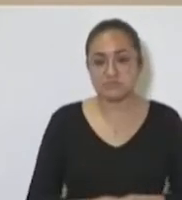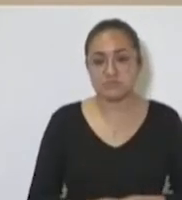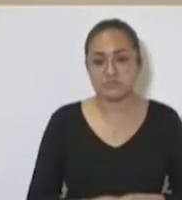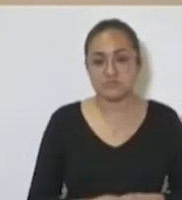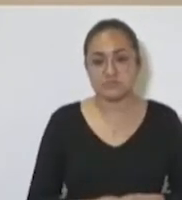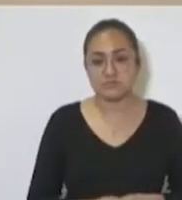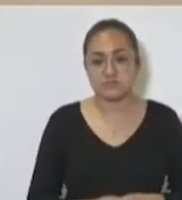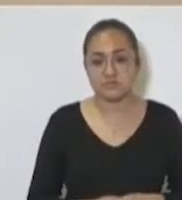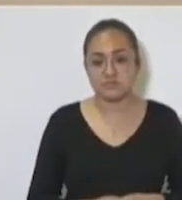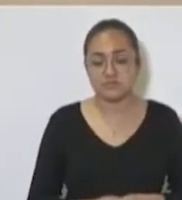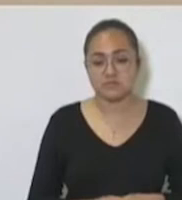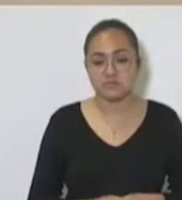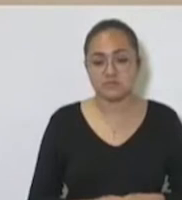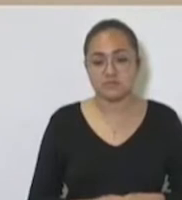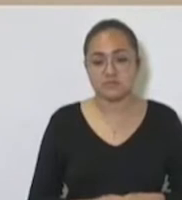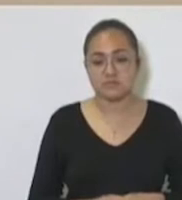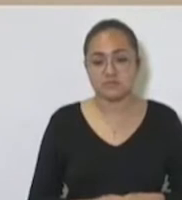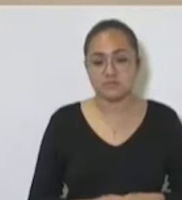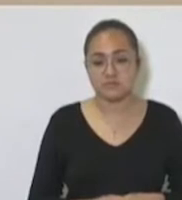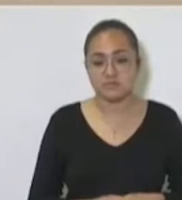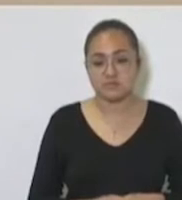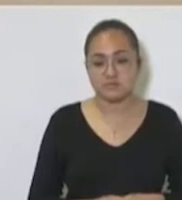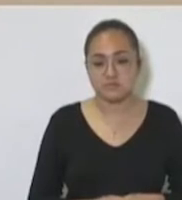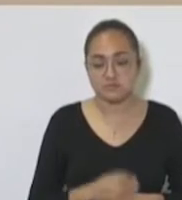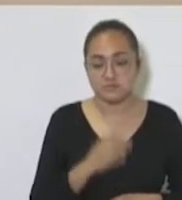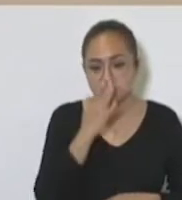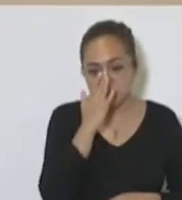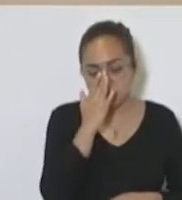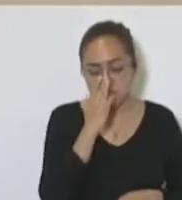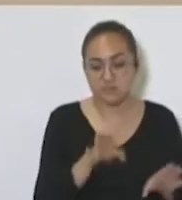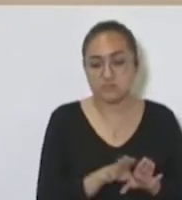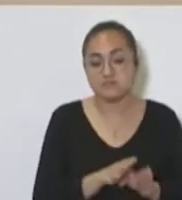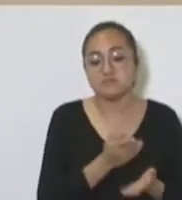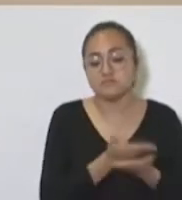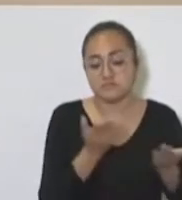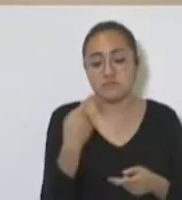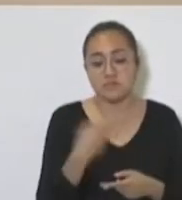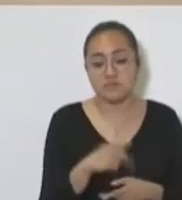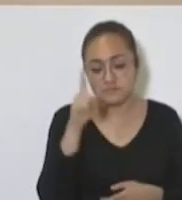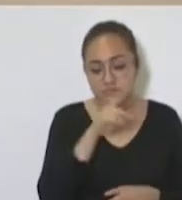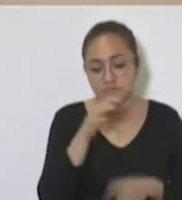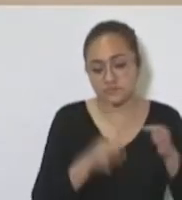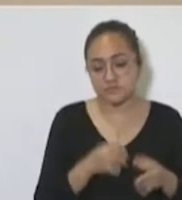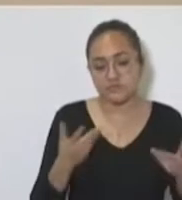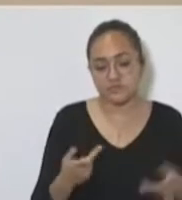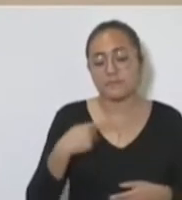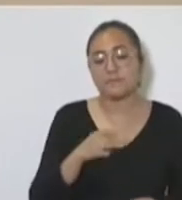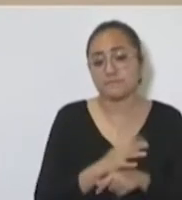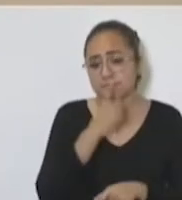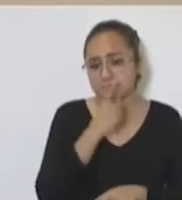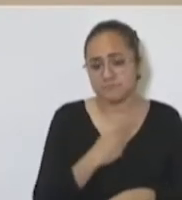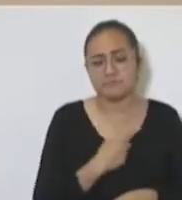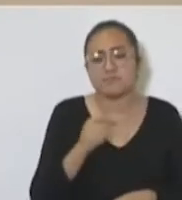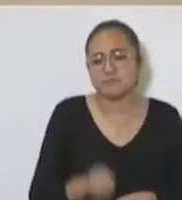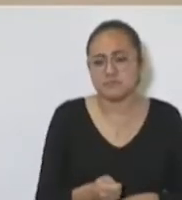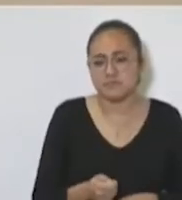la que corresponde a el consejo de la judicatura pero si lo que me dices